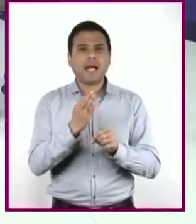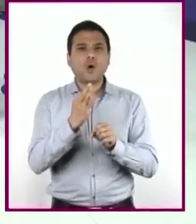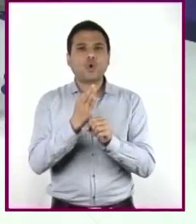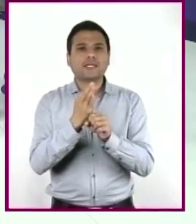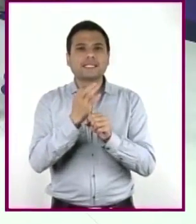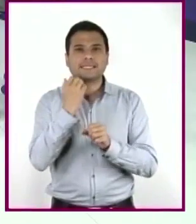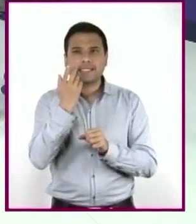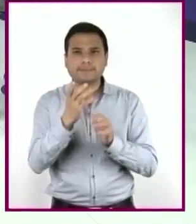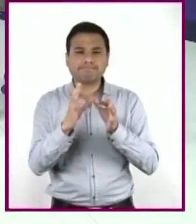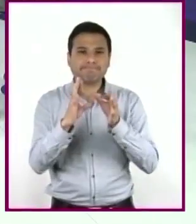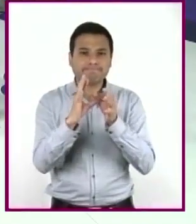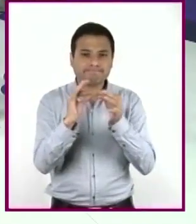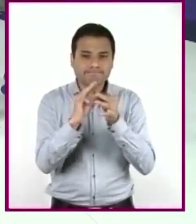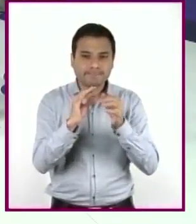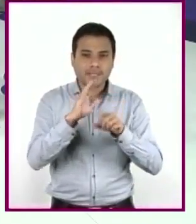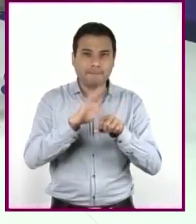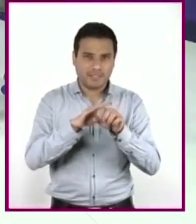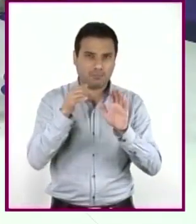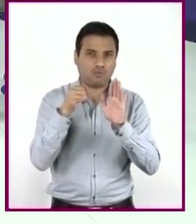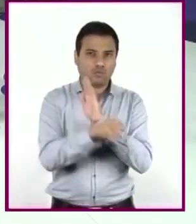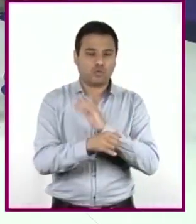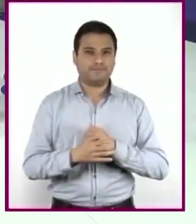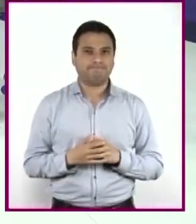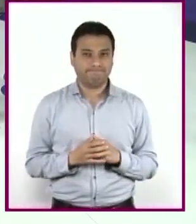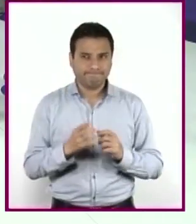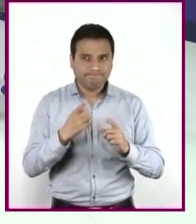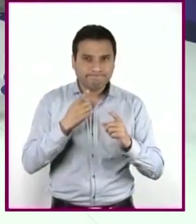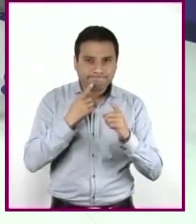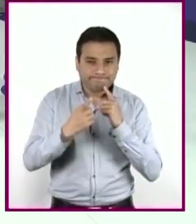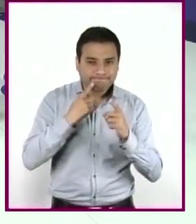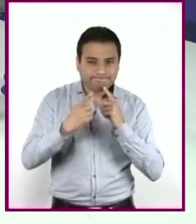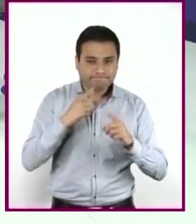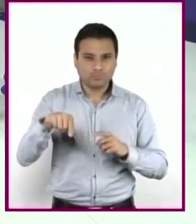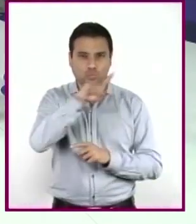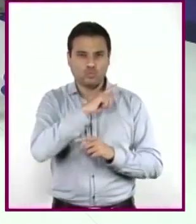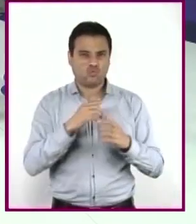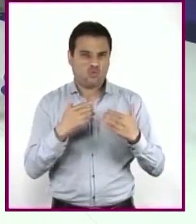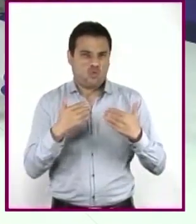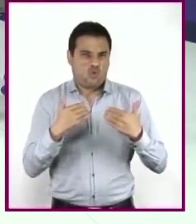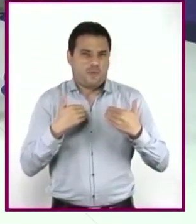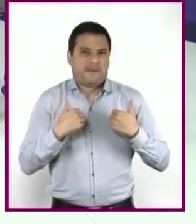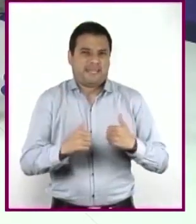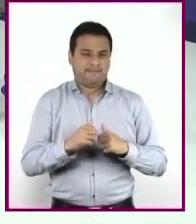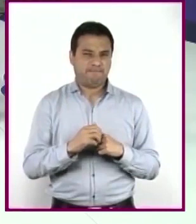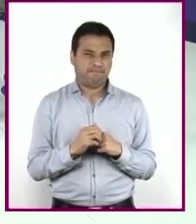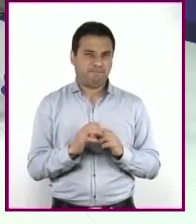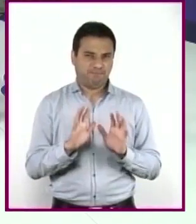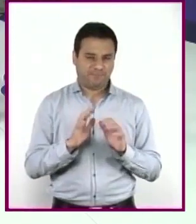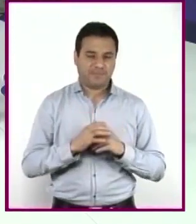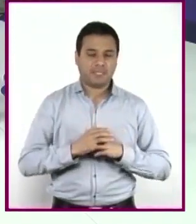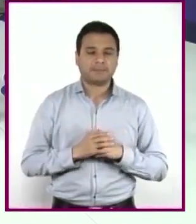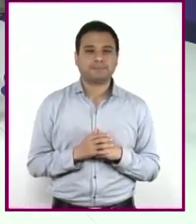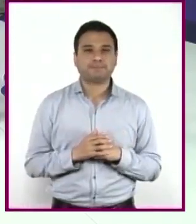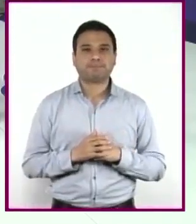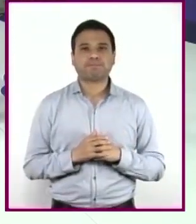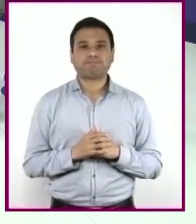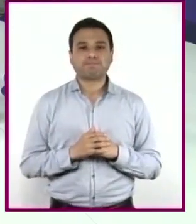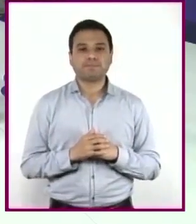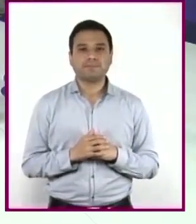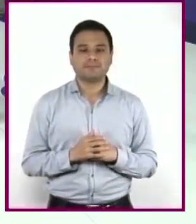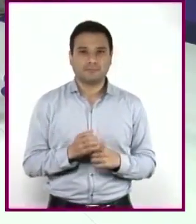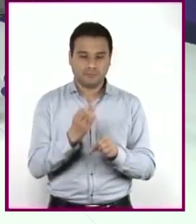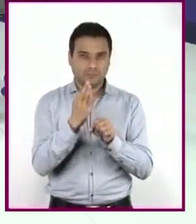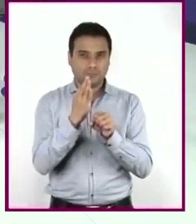vayamos más al fondo sobre este tema para discutir y entender lo complejo que es hablar sobre la violencia en internet. Para eso,